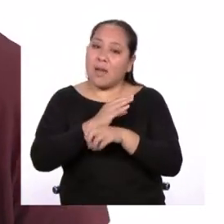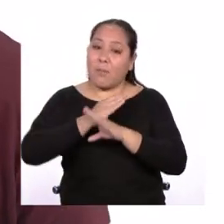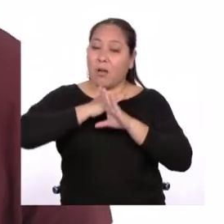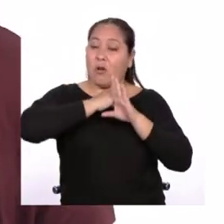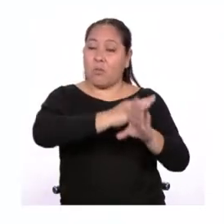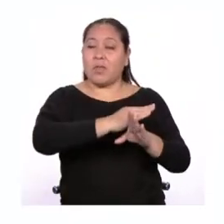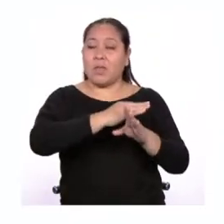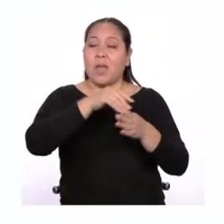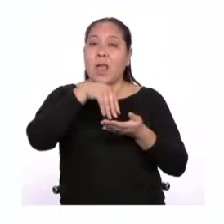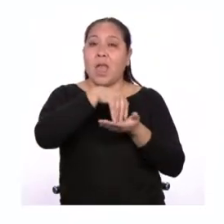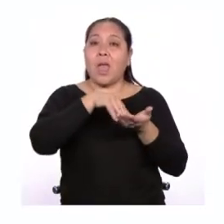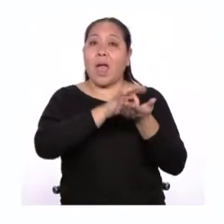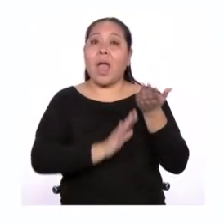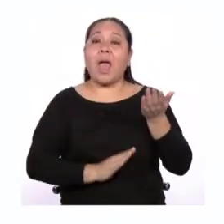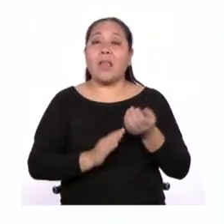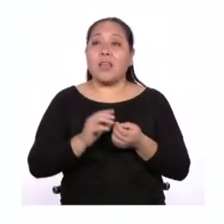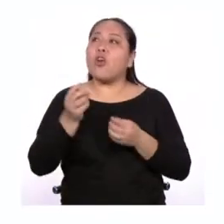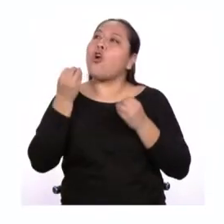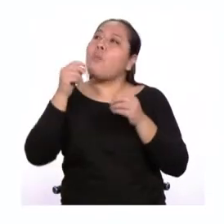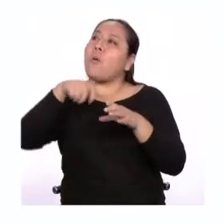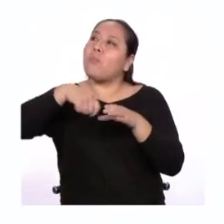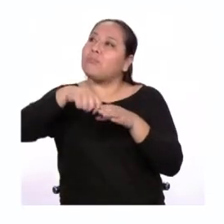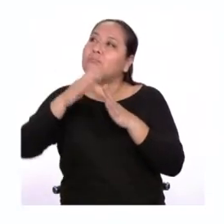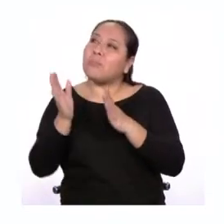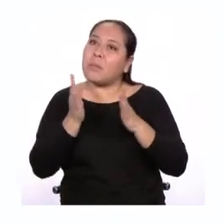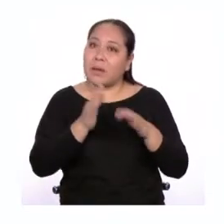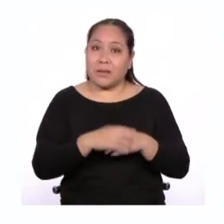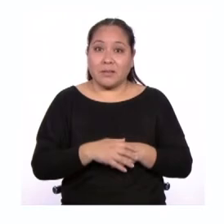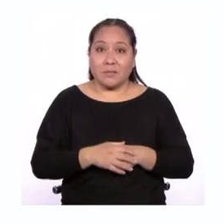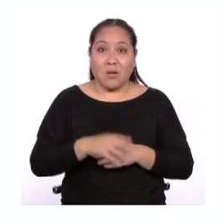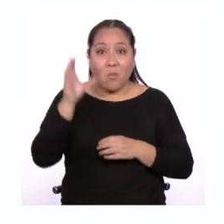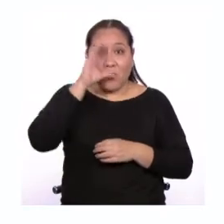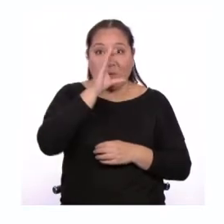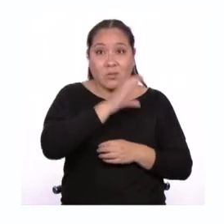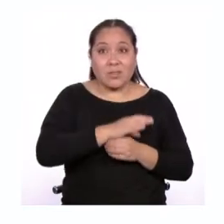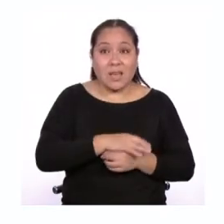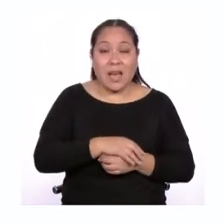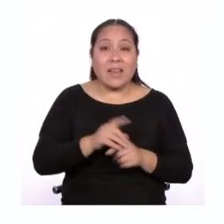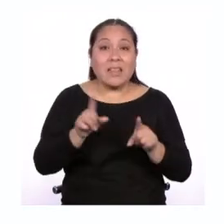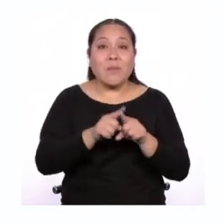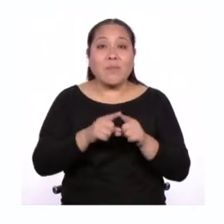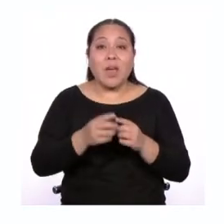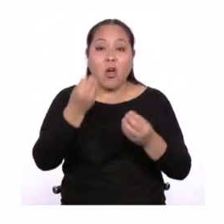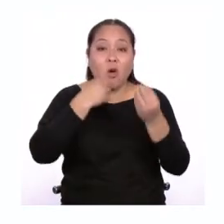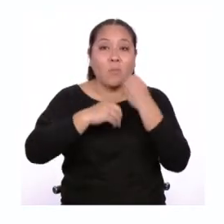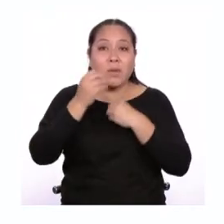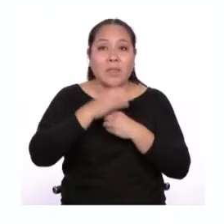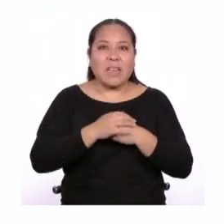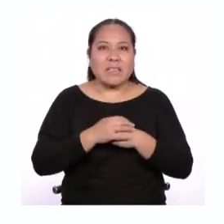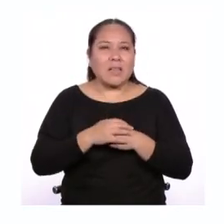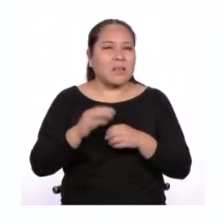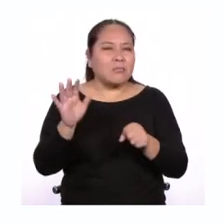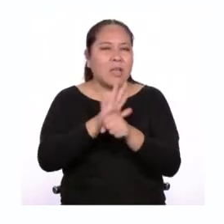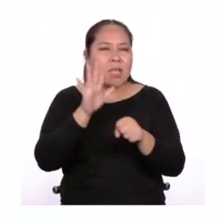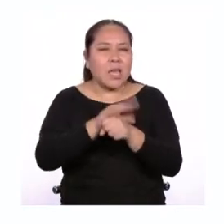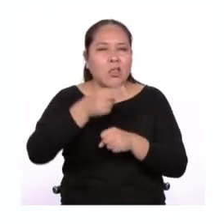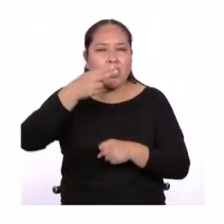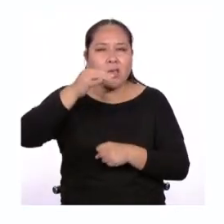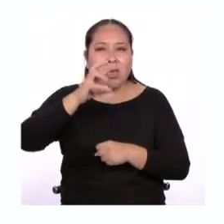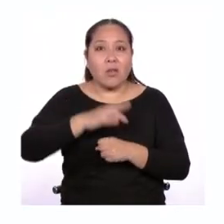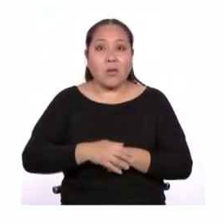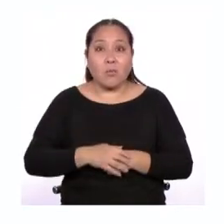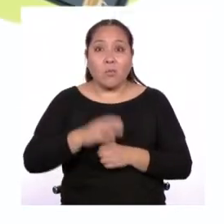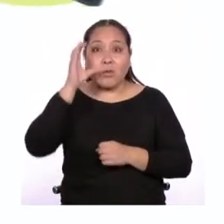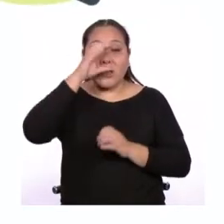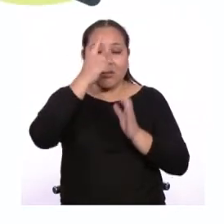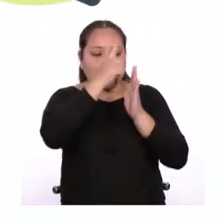los preparan. También van a buscar mayor información sobre los alimentos ricos en hierro. Van a escribir una receta que nos ayude a aumentar el